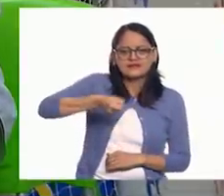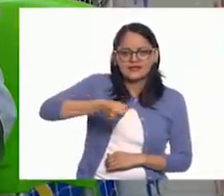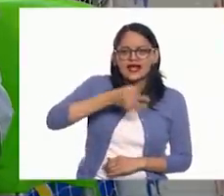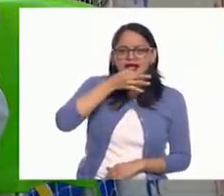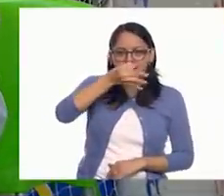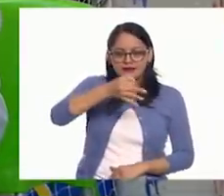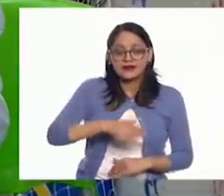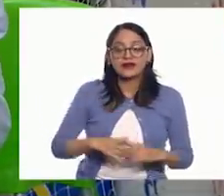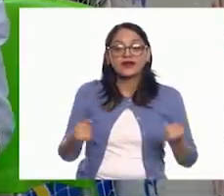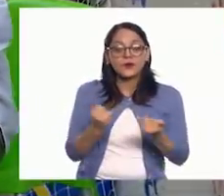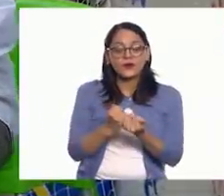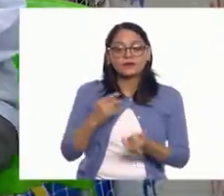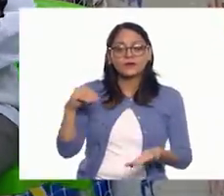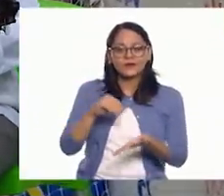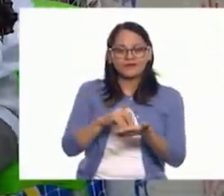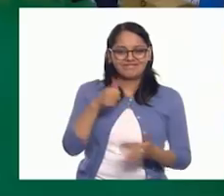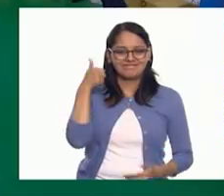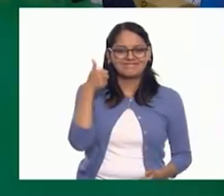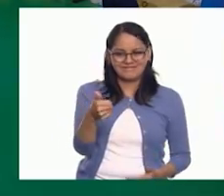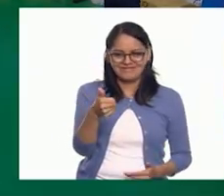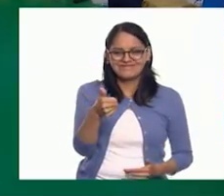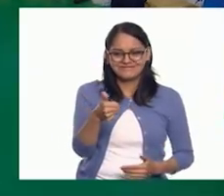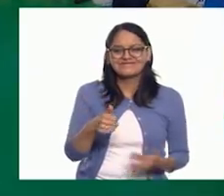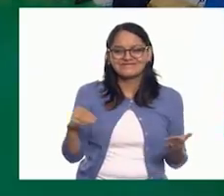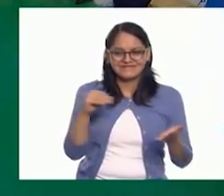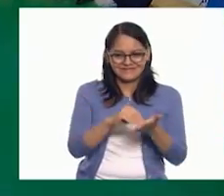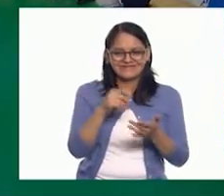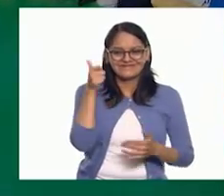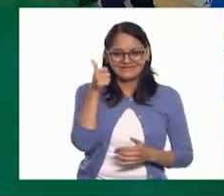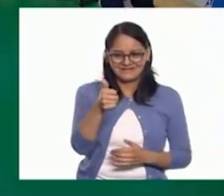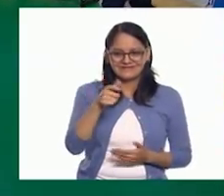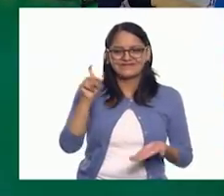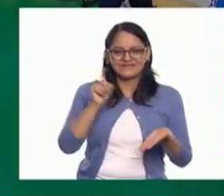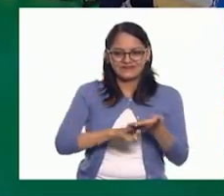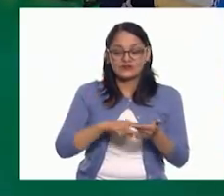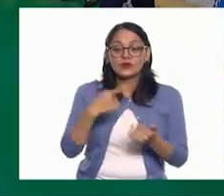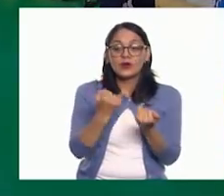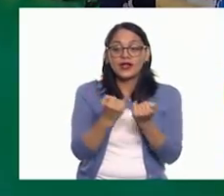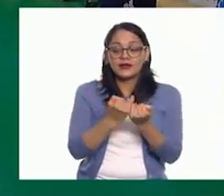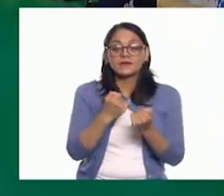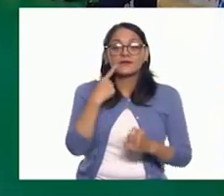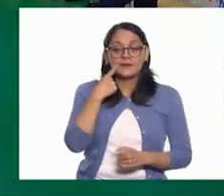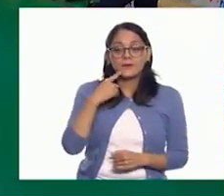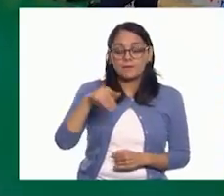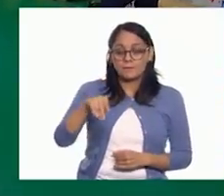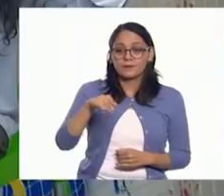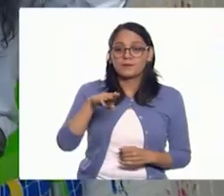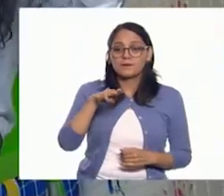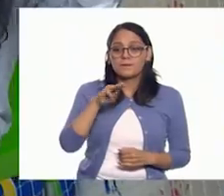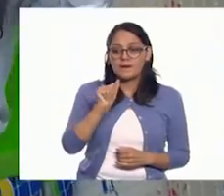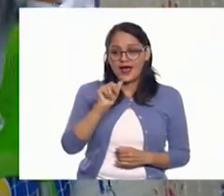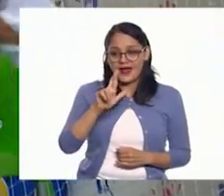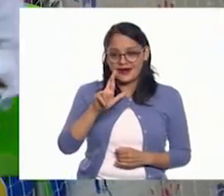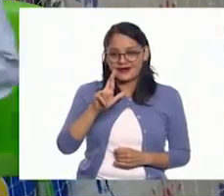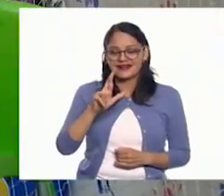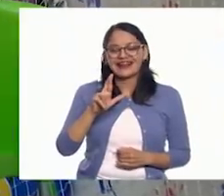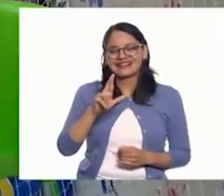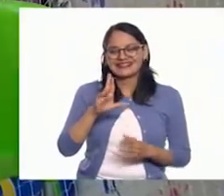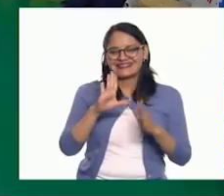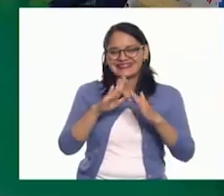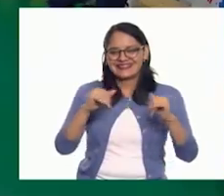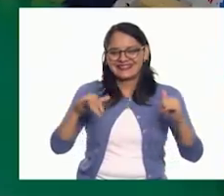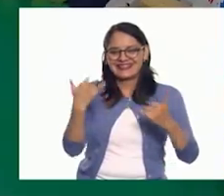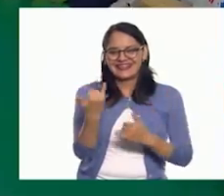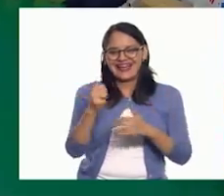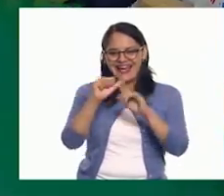por favor, un me gusta. Regálenos un me gusta. Exacto. Aquí, en su podcast, Mar y Arte, que no es lo mismo que marearte, ¿eh? Ay, bueno,